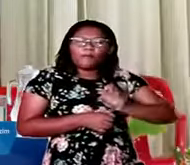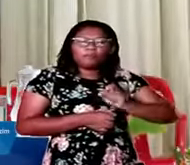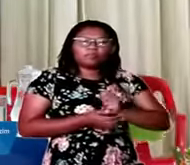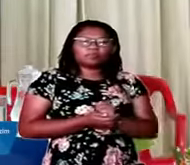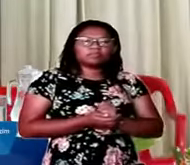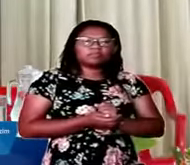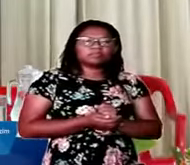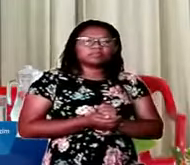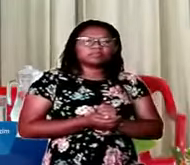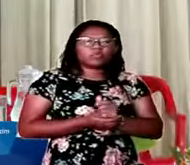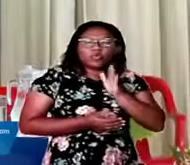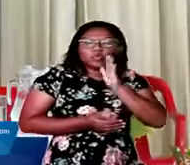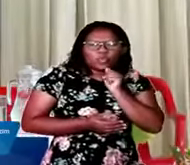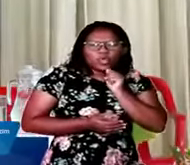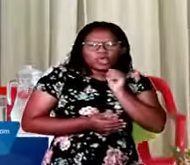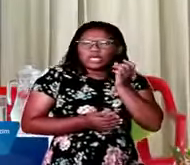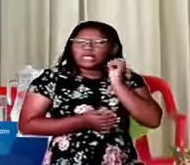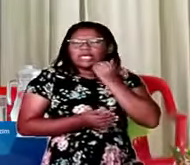parlante?